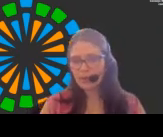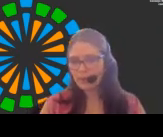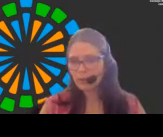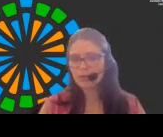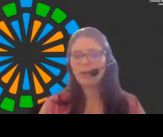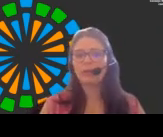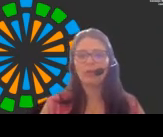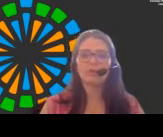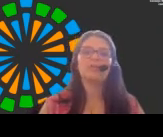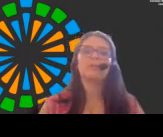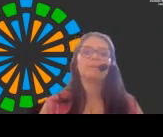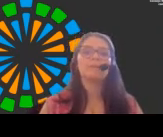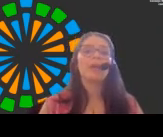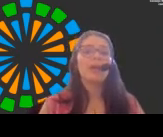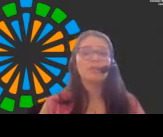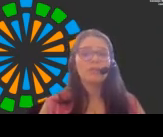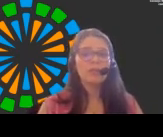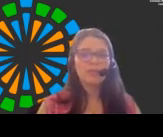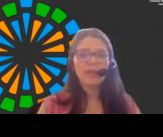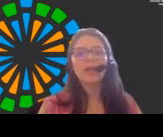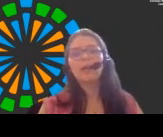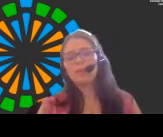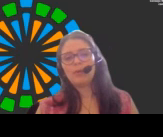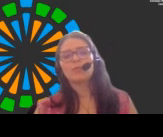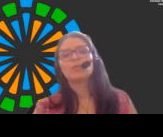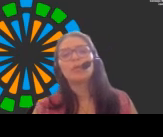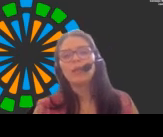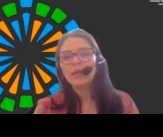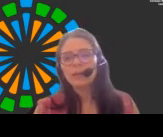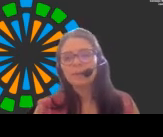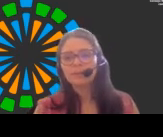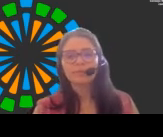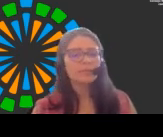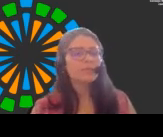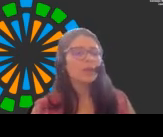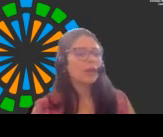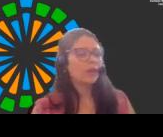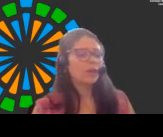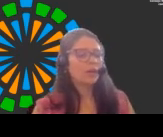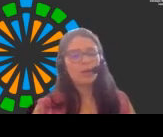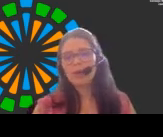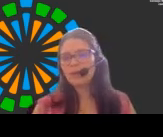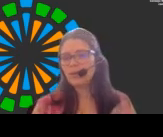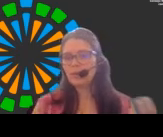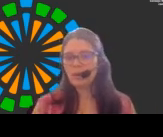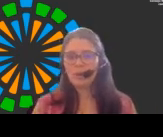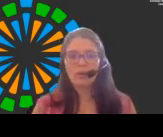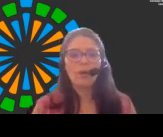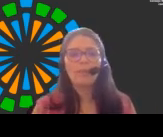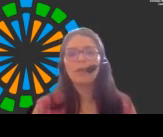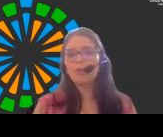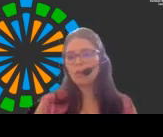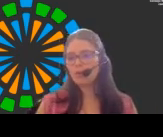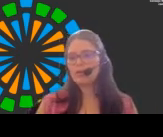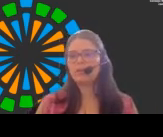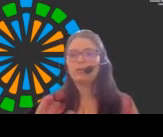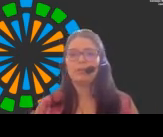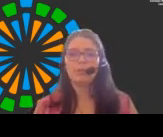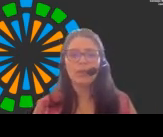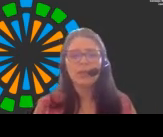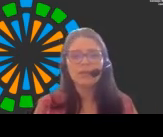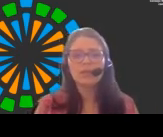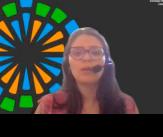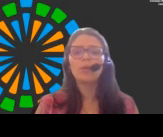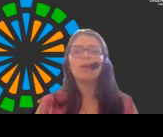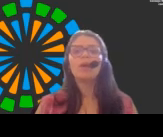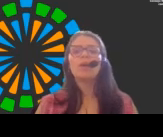sociedad en todos sus ámbitos Entonces eso significa que podemos coordinar con el sector económico con